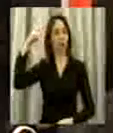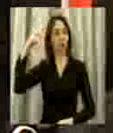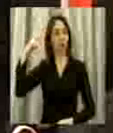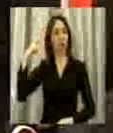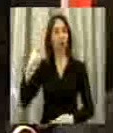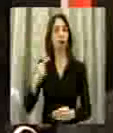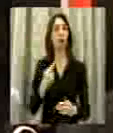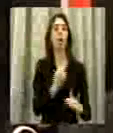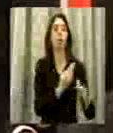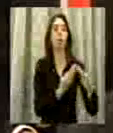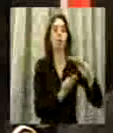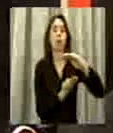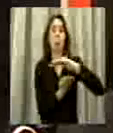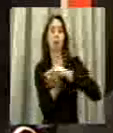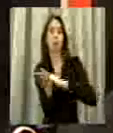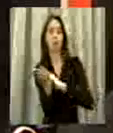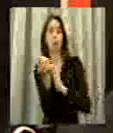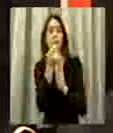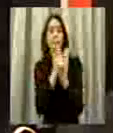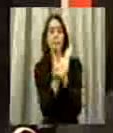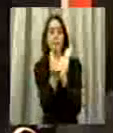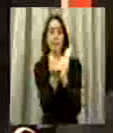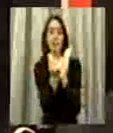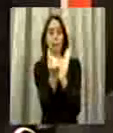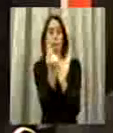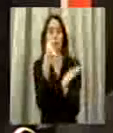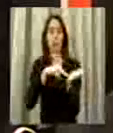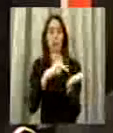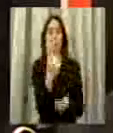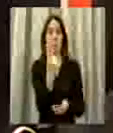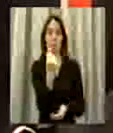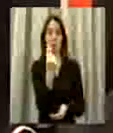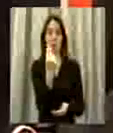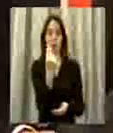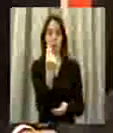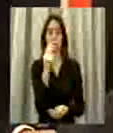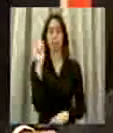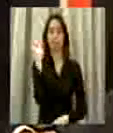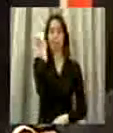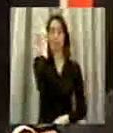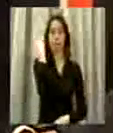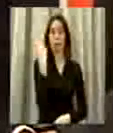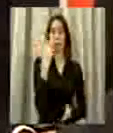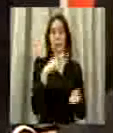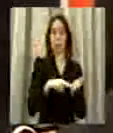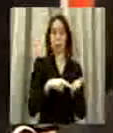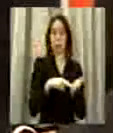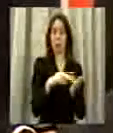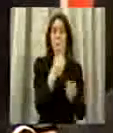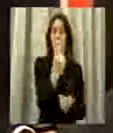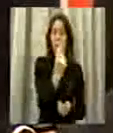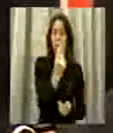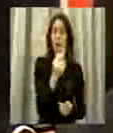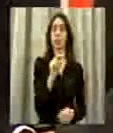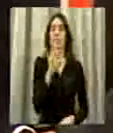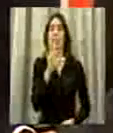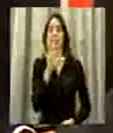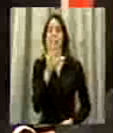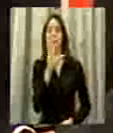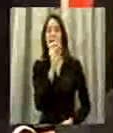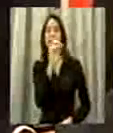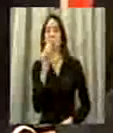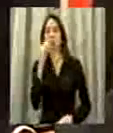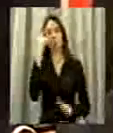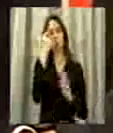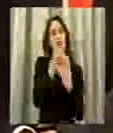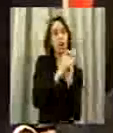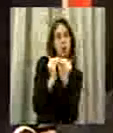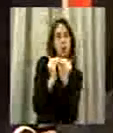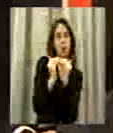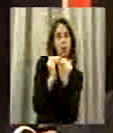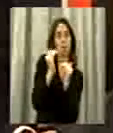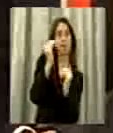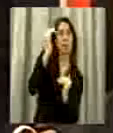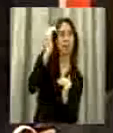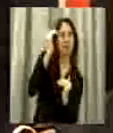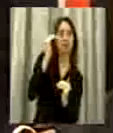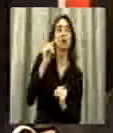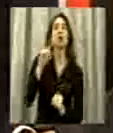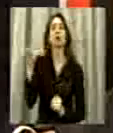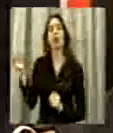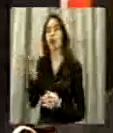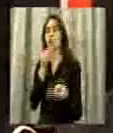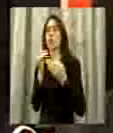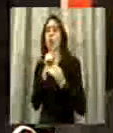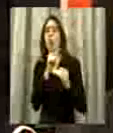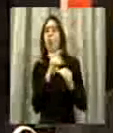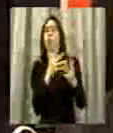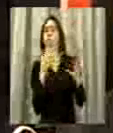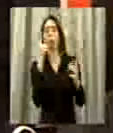el presupuesto del año 2012, en septiembre de 2011 proyectamos un 5% de crecimiento. Y se nos dijo entonces que era muy